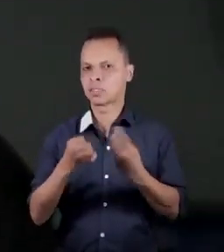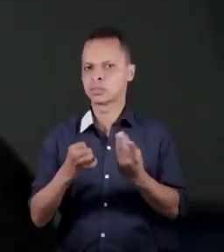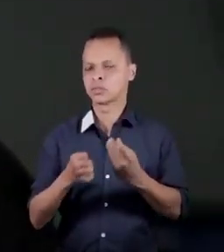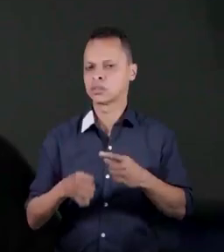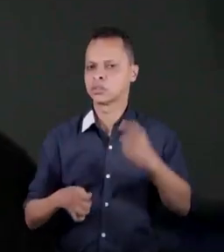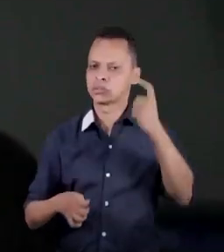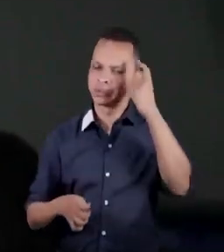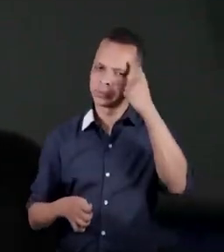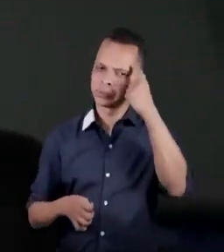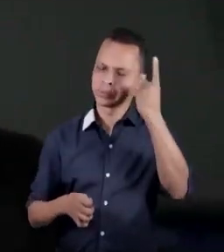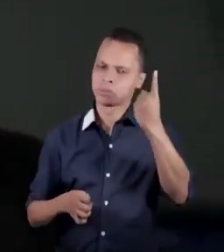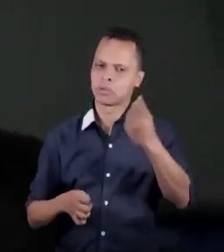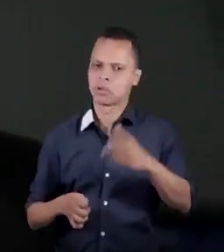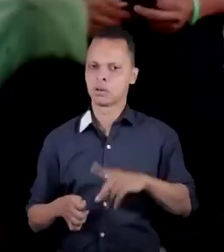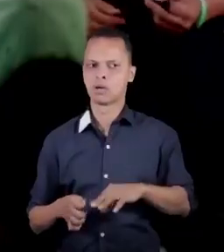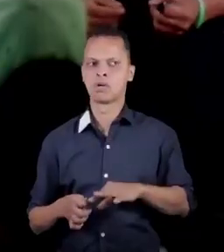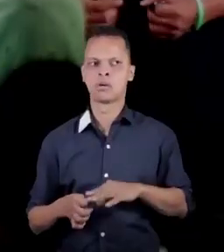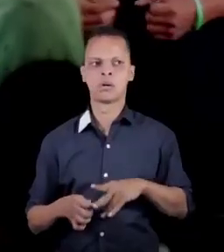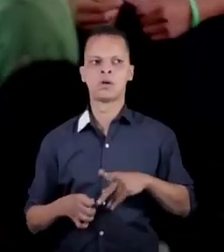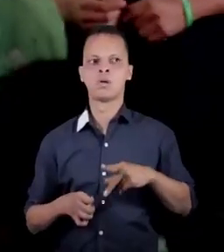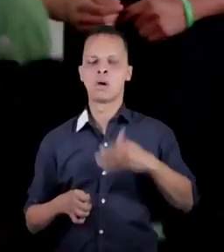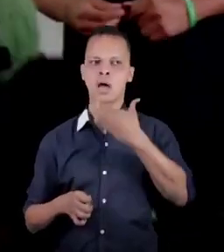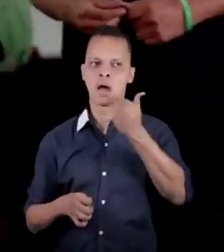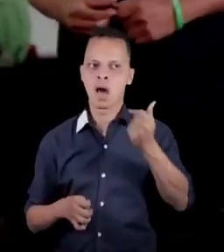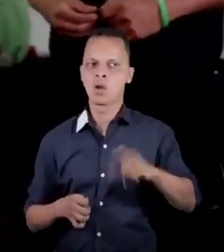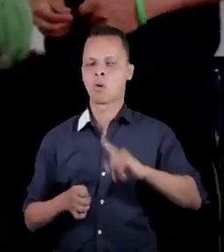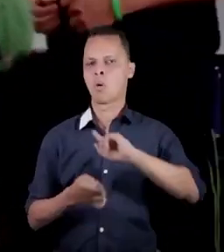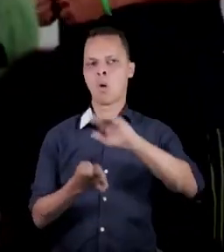digamos las reflexiones que esto nos dé